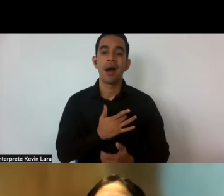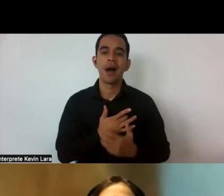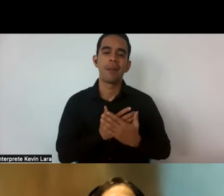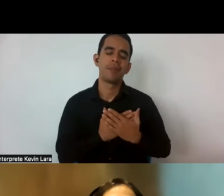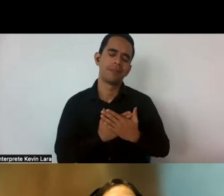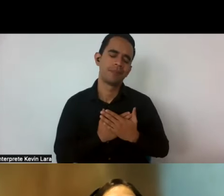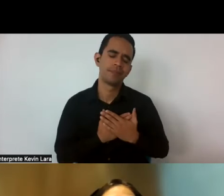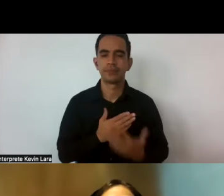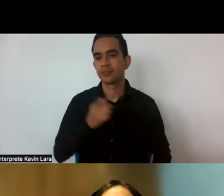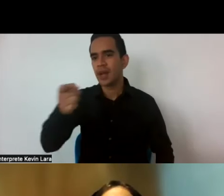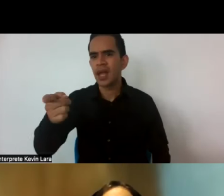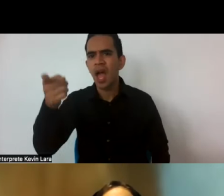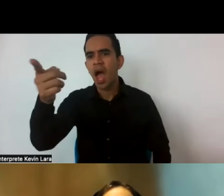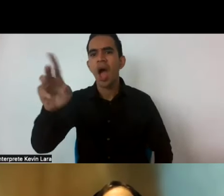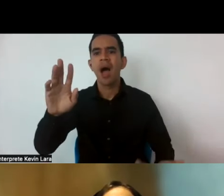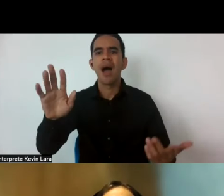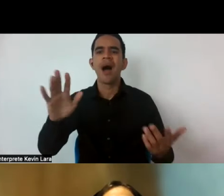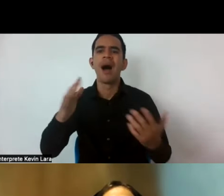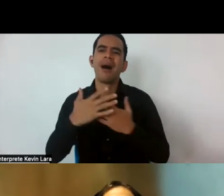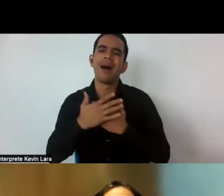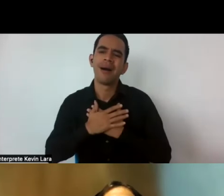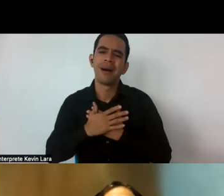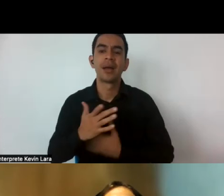le transmite? Dulzura, Sensibilidad. niña.